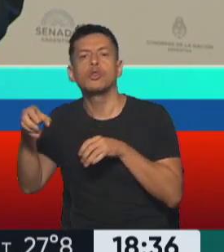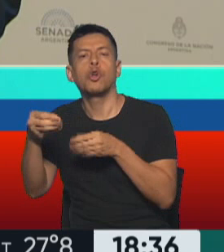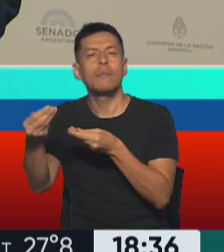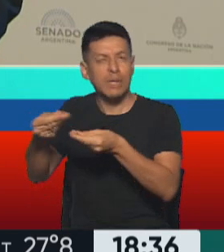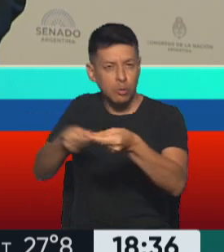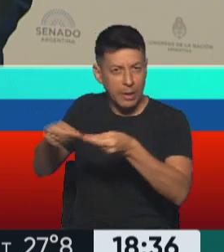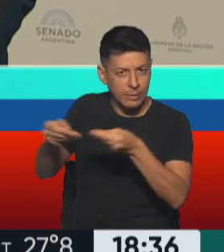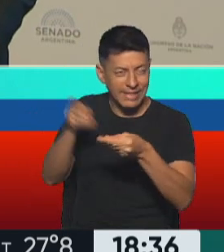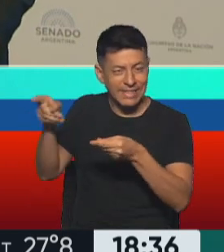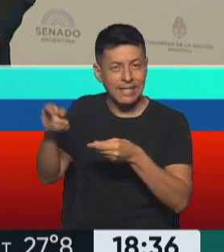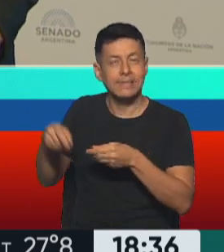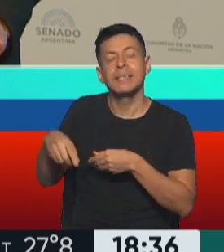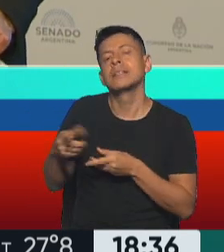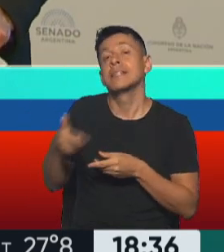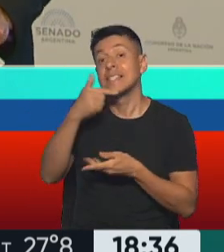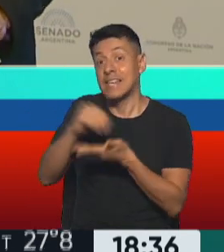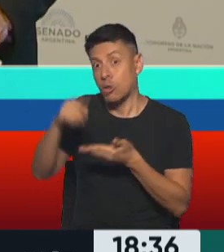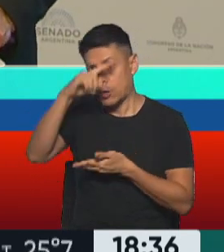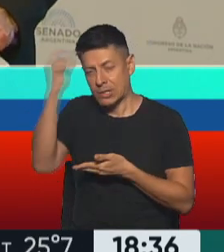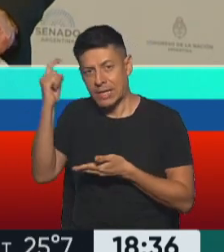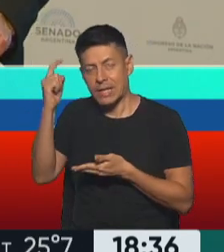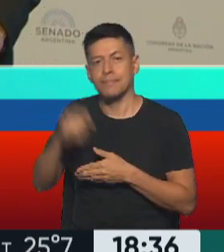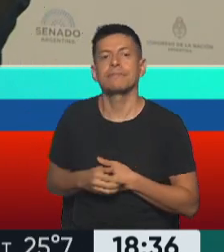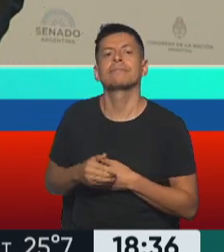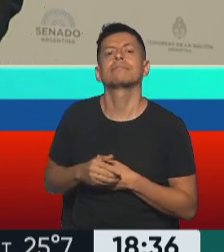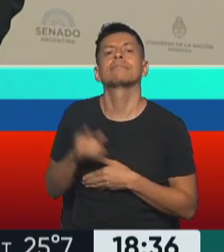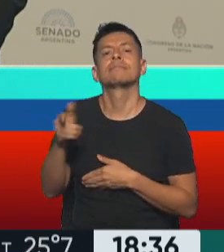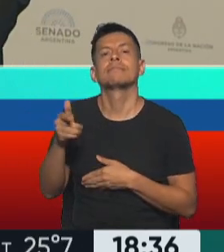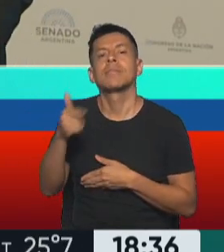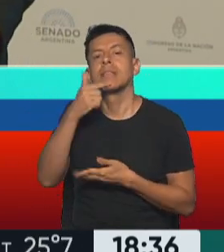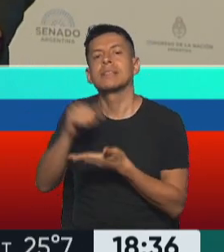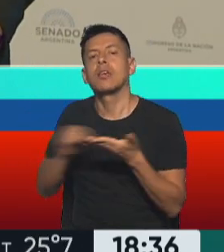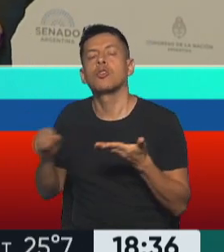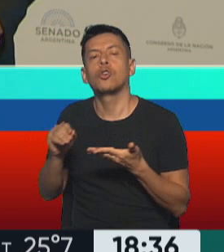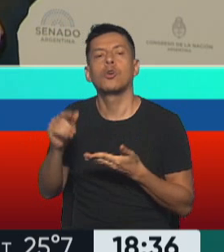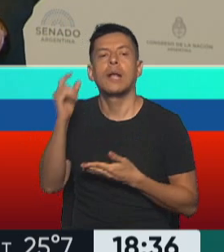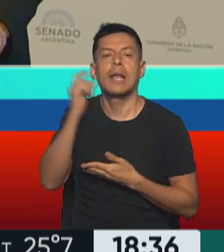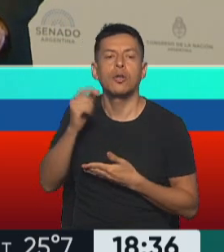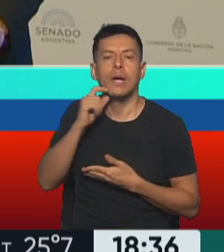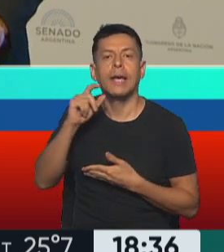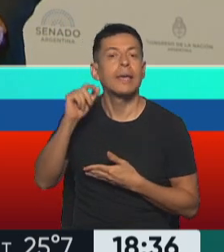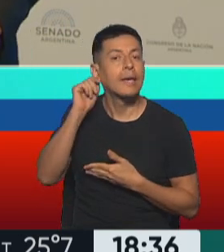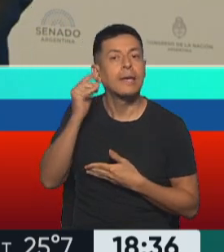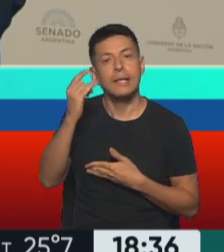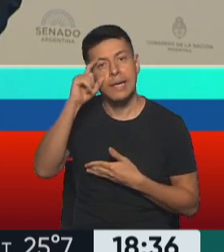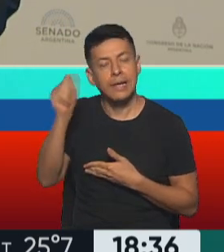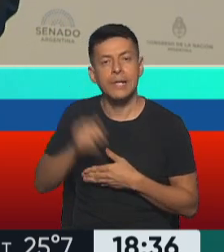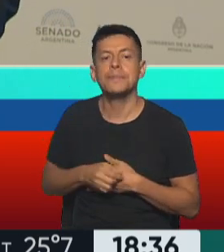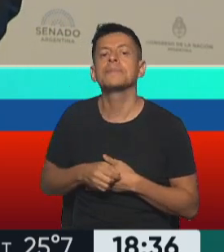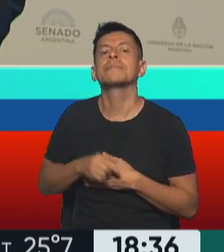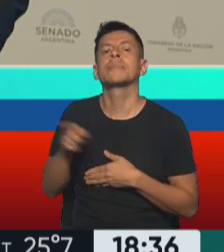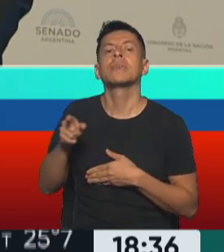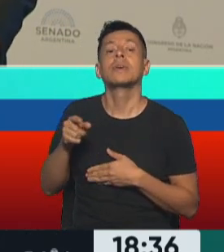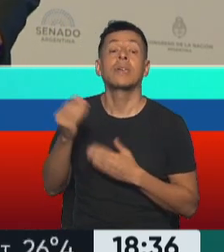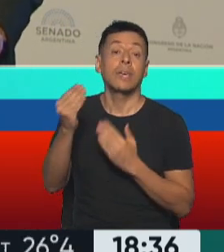del Senado Nacional, que es presidida por el senador de La Rioja, Ricardo Guerra, está exponiendo el ministro de Economía, Martín